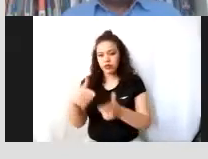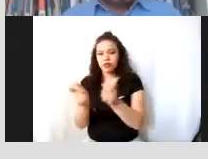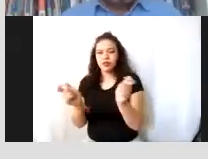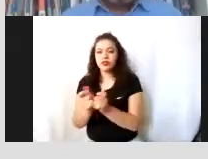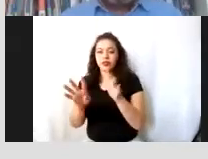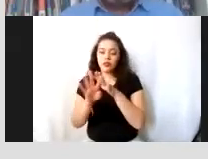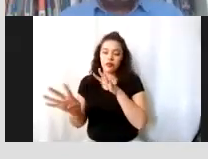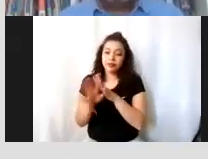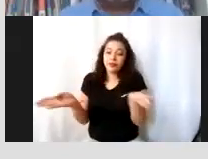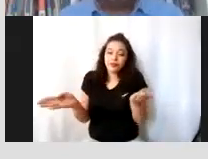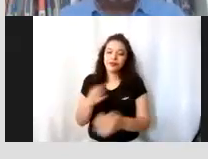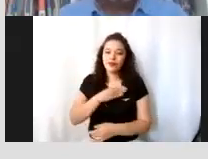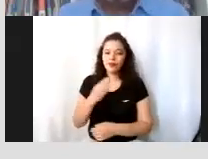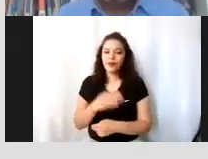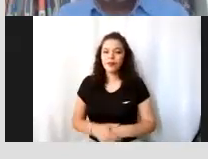bueno,